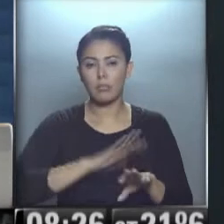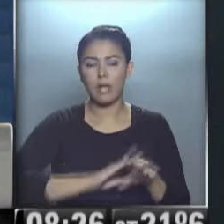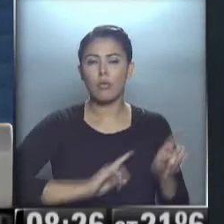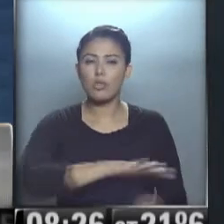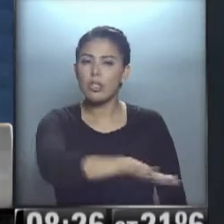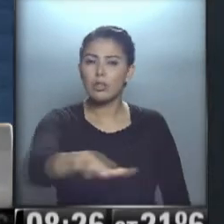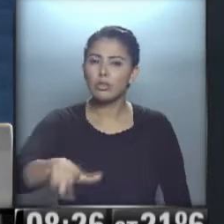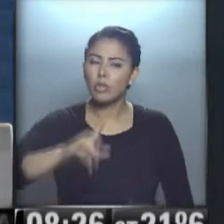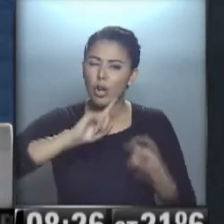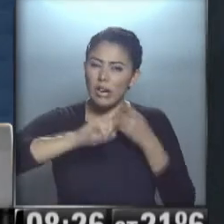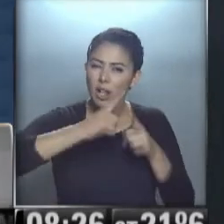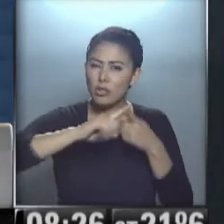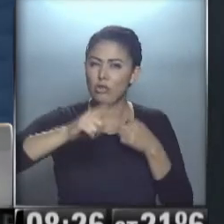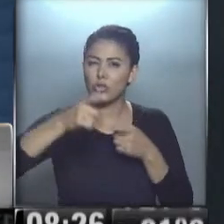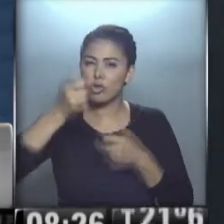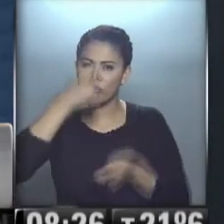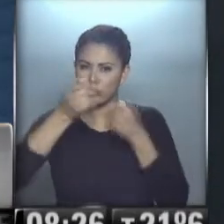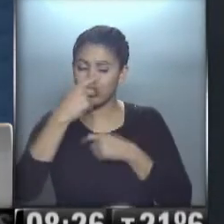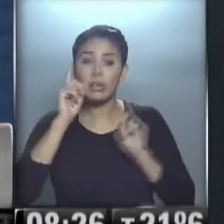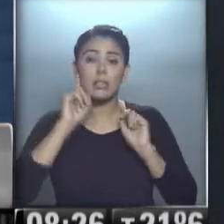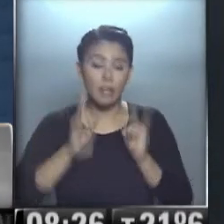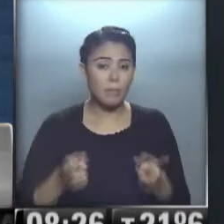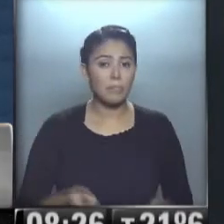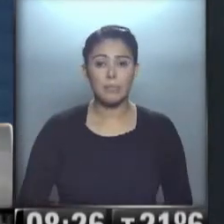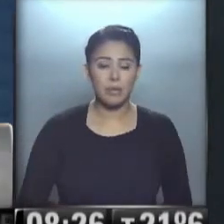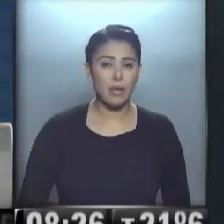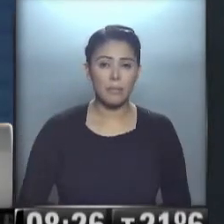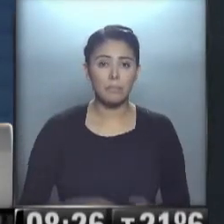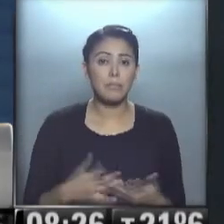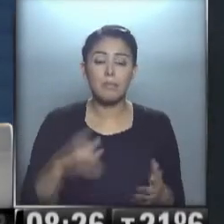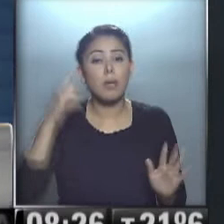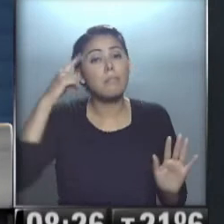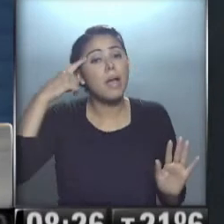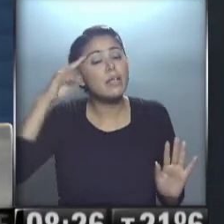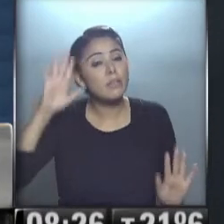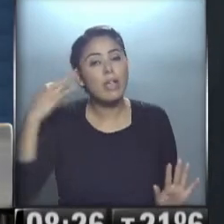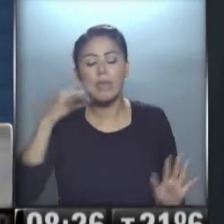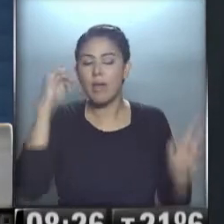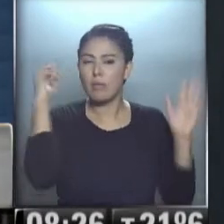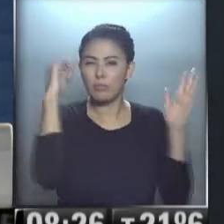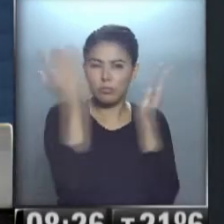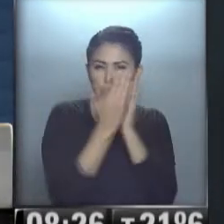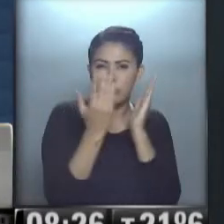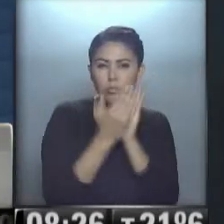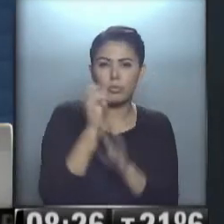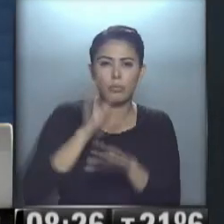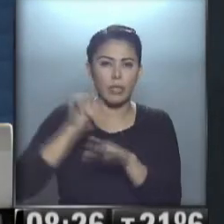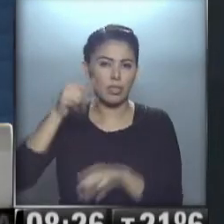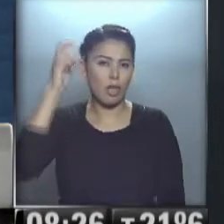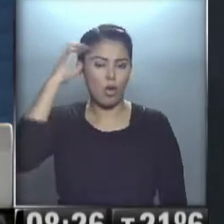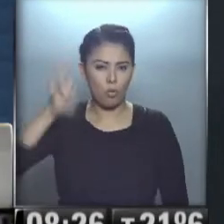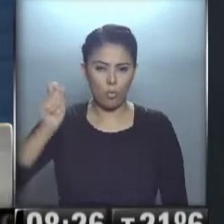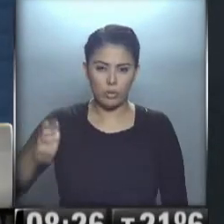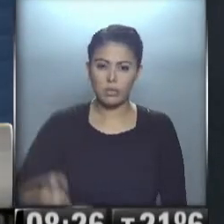sectores asociados al narcotráfico, eso también forma parte de una hipótesis que debe ser analizada por los jueces competentes.